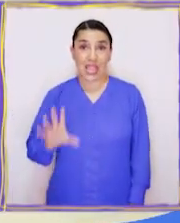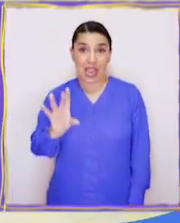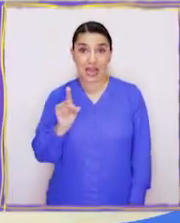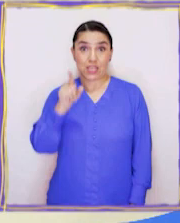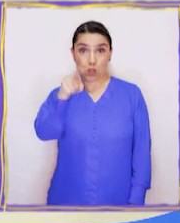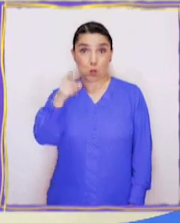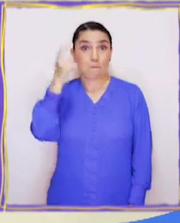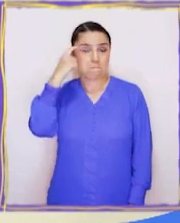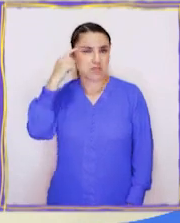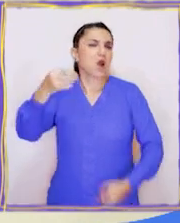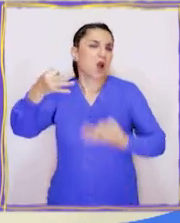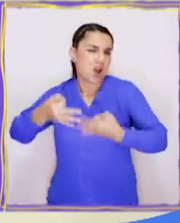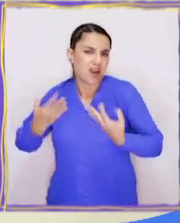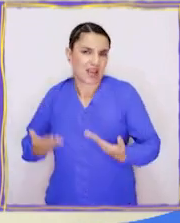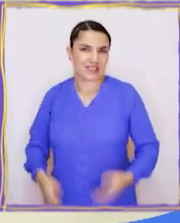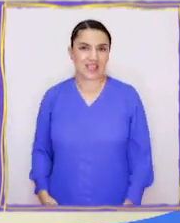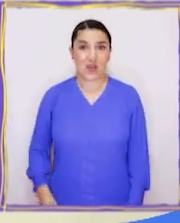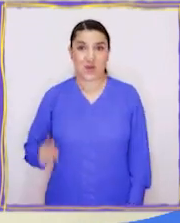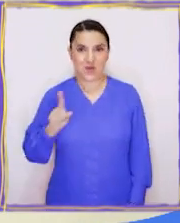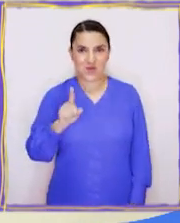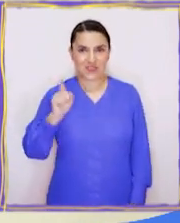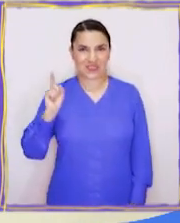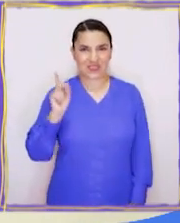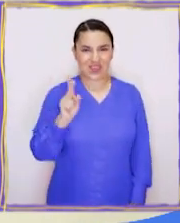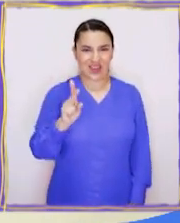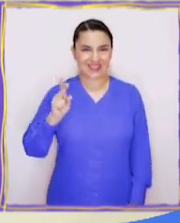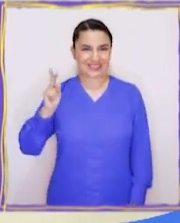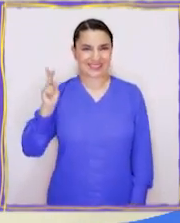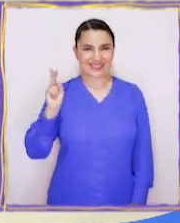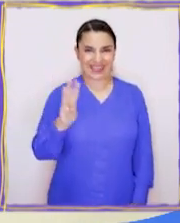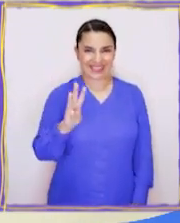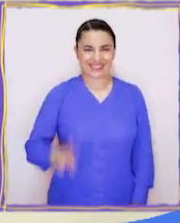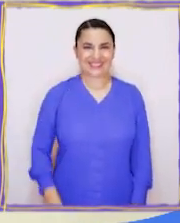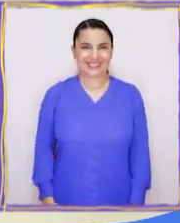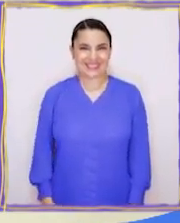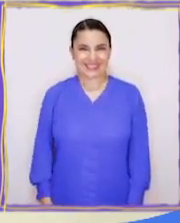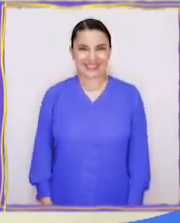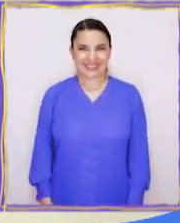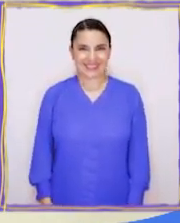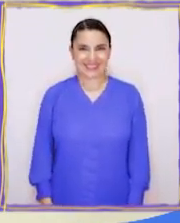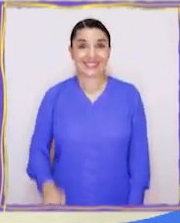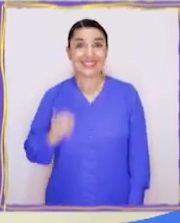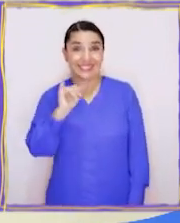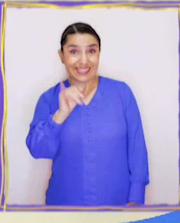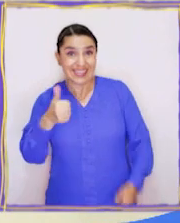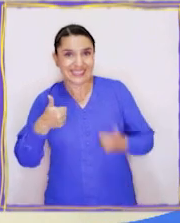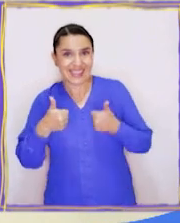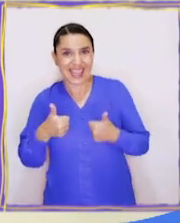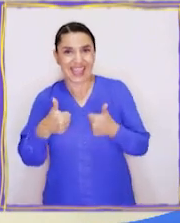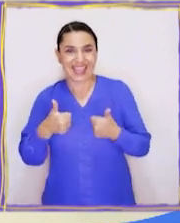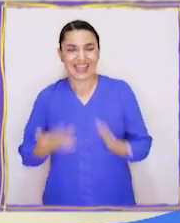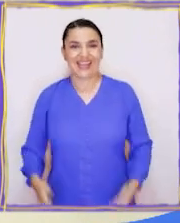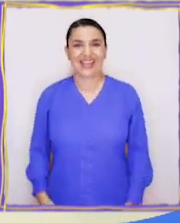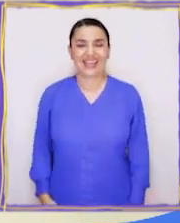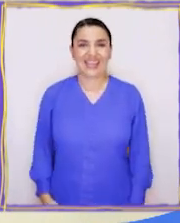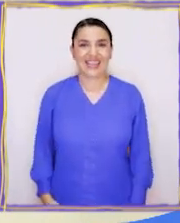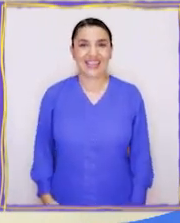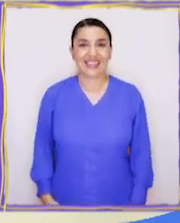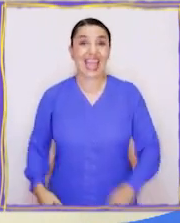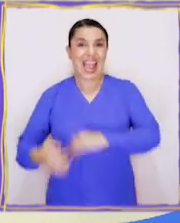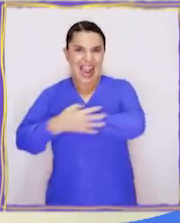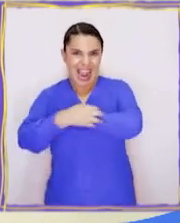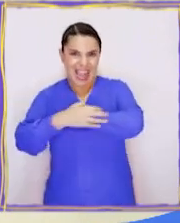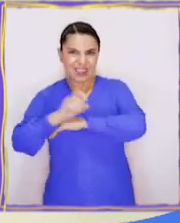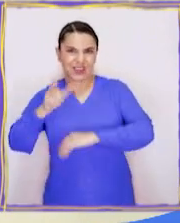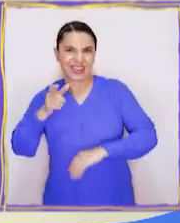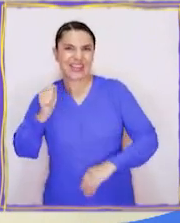Elige la que tú crees que es la correcta. A la una, a las dos y a las tres. ¡Excelente! Es el